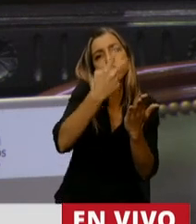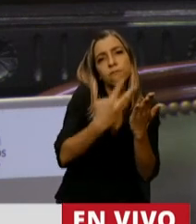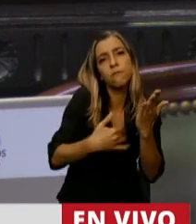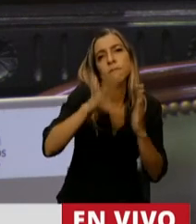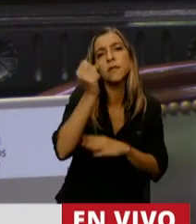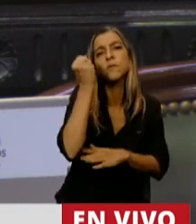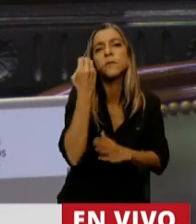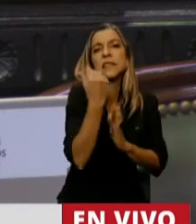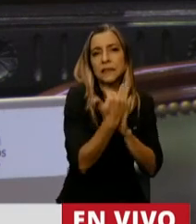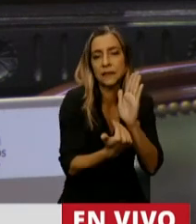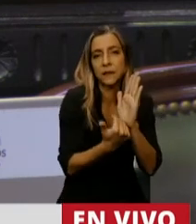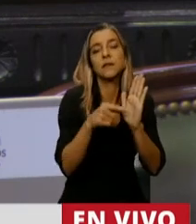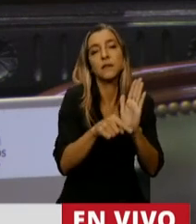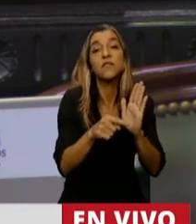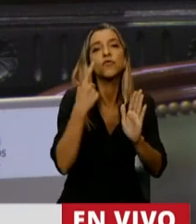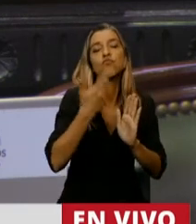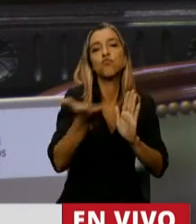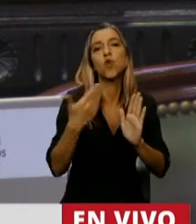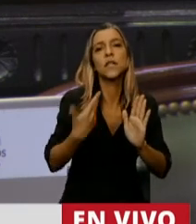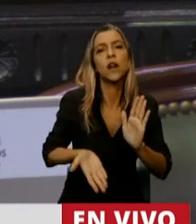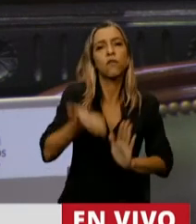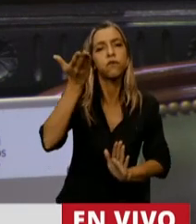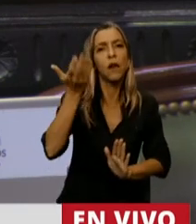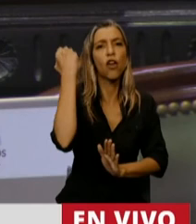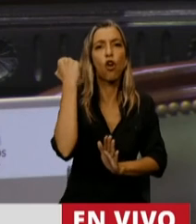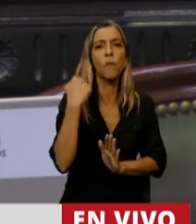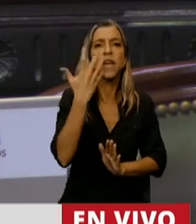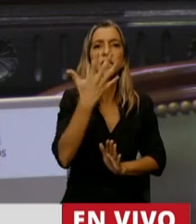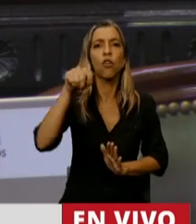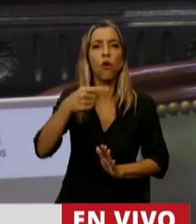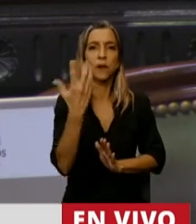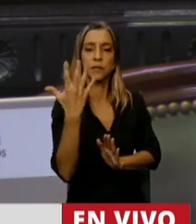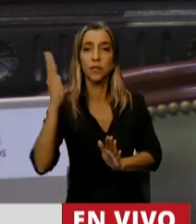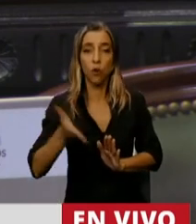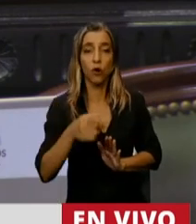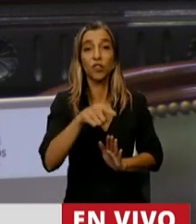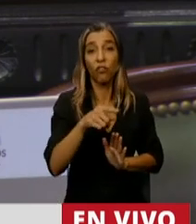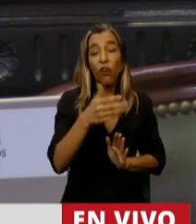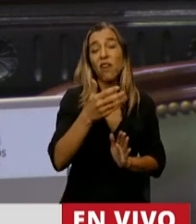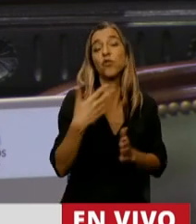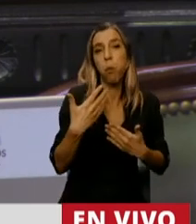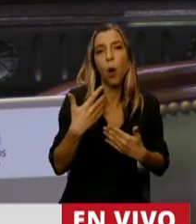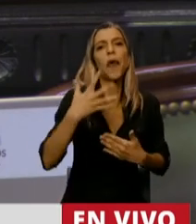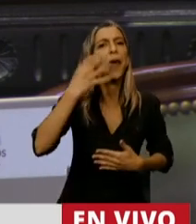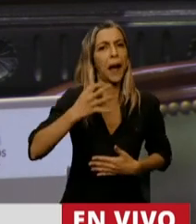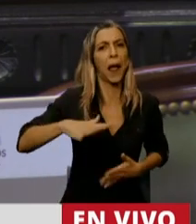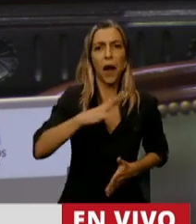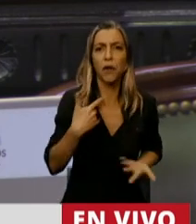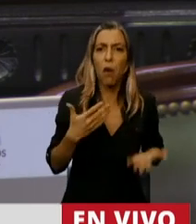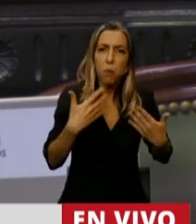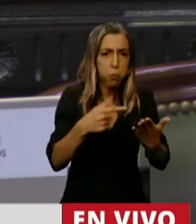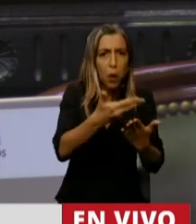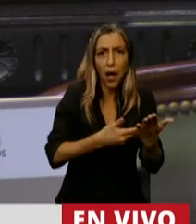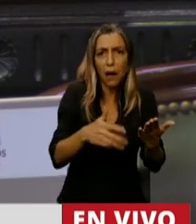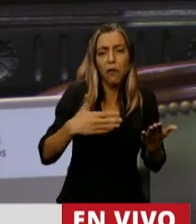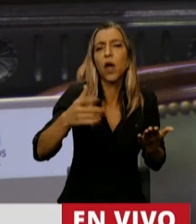genera un crecimiento económico de un 5,5% para poder ser un presupuesto realista, es un presupuesto que no se va a